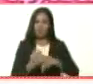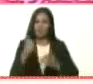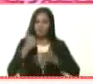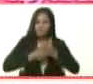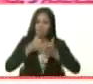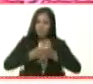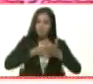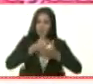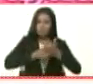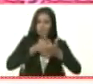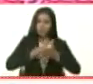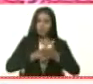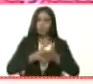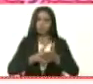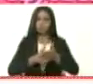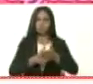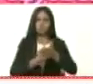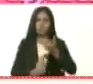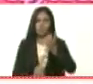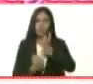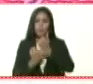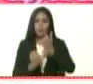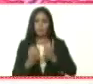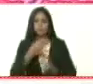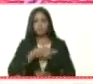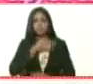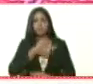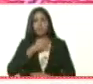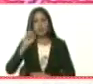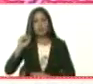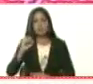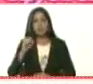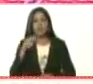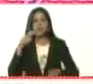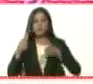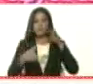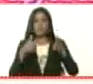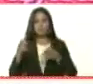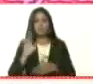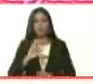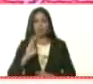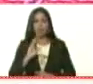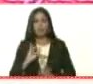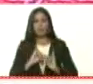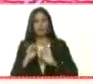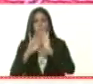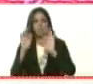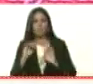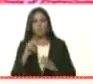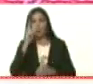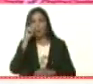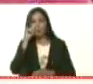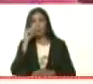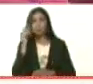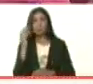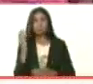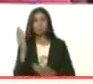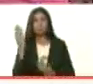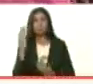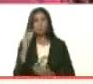luchador de las bases socialistas del Metro de Caracas, Francisco Torrealba.